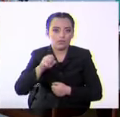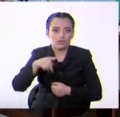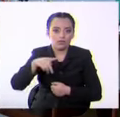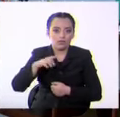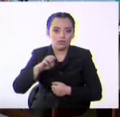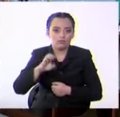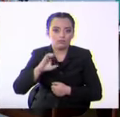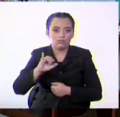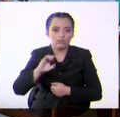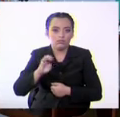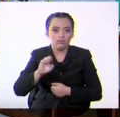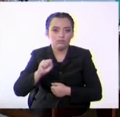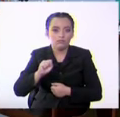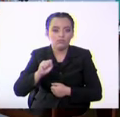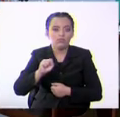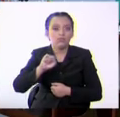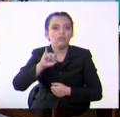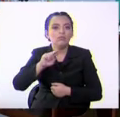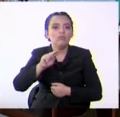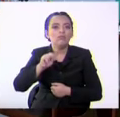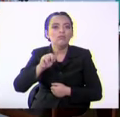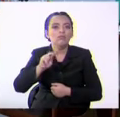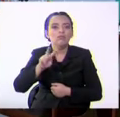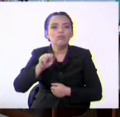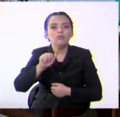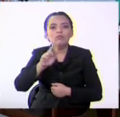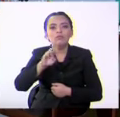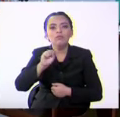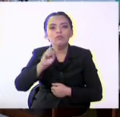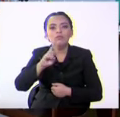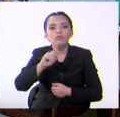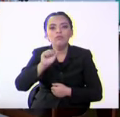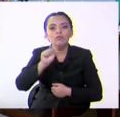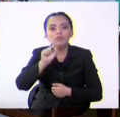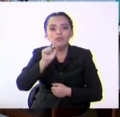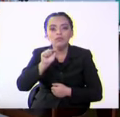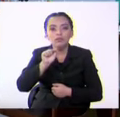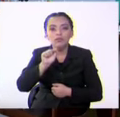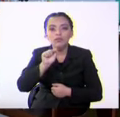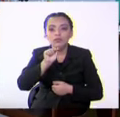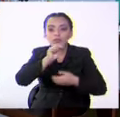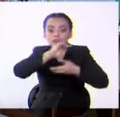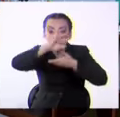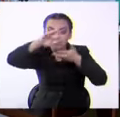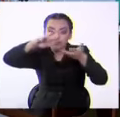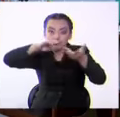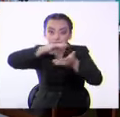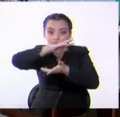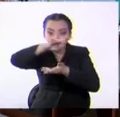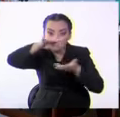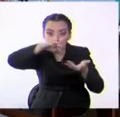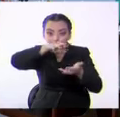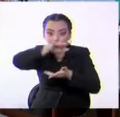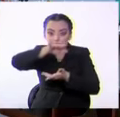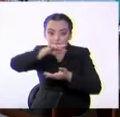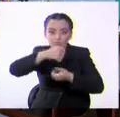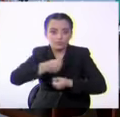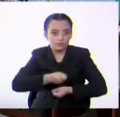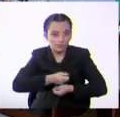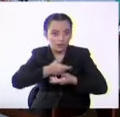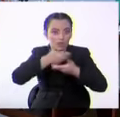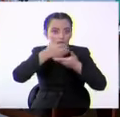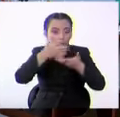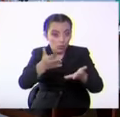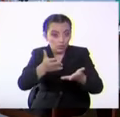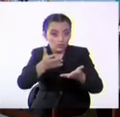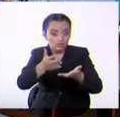la pérdida de hábitat se consideraba antes la segunda causa de mayor pérdida de especies.